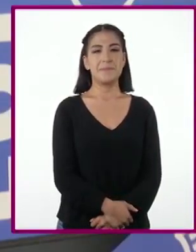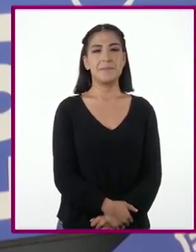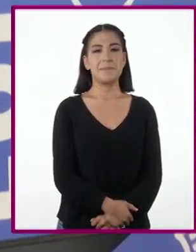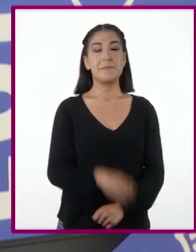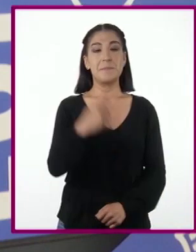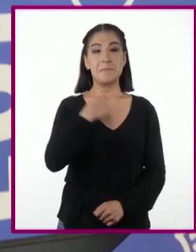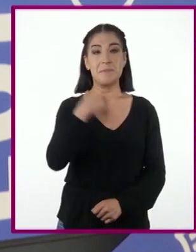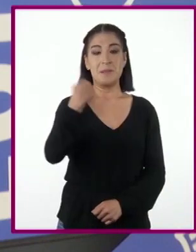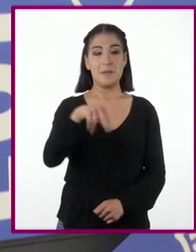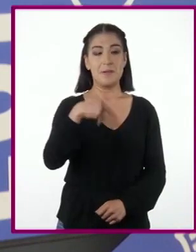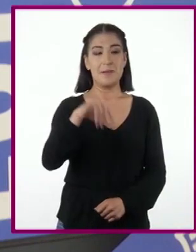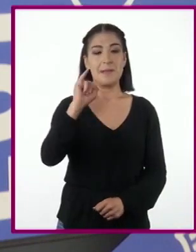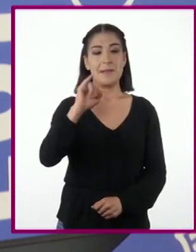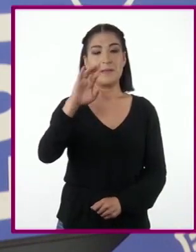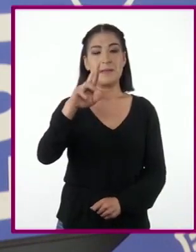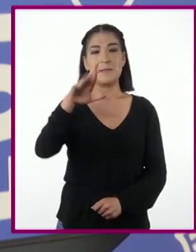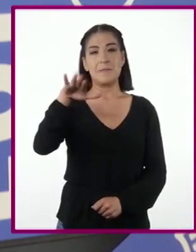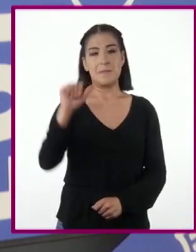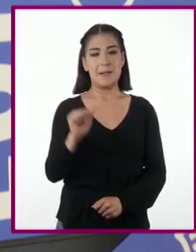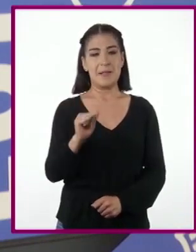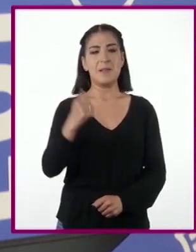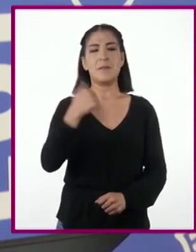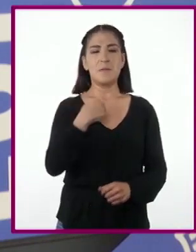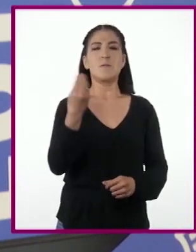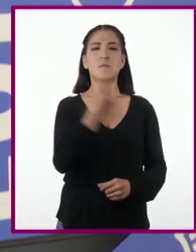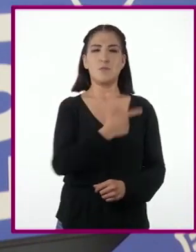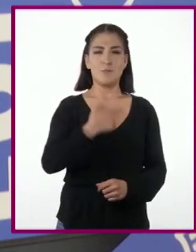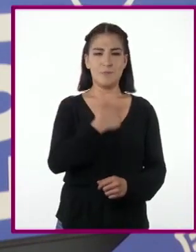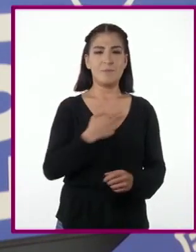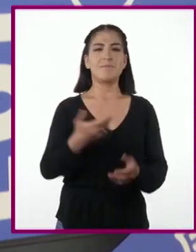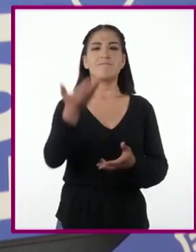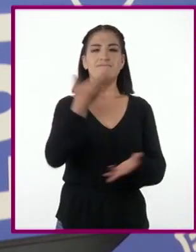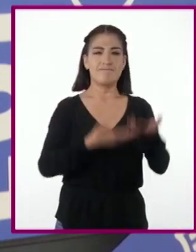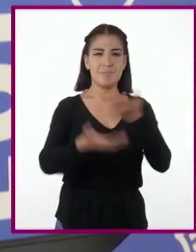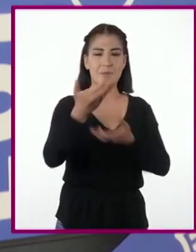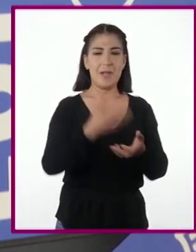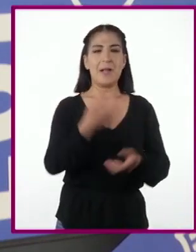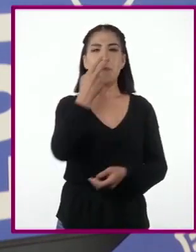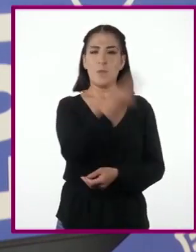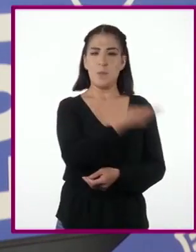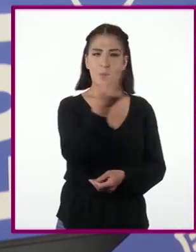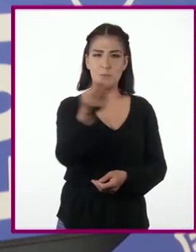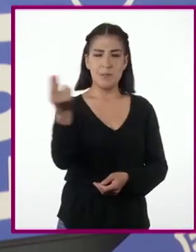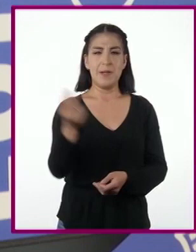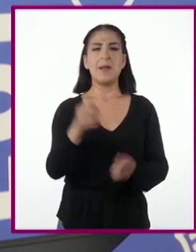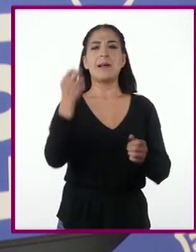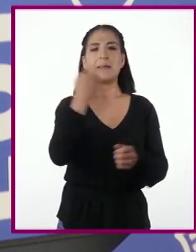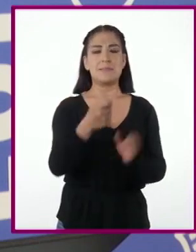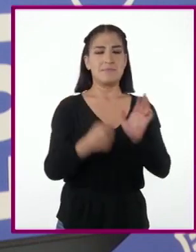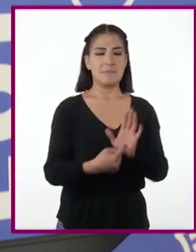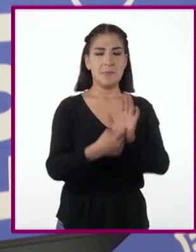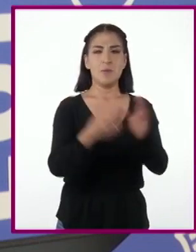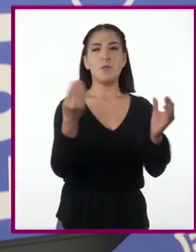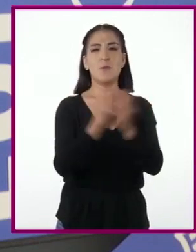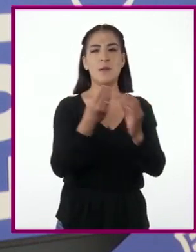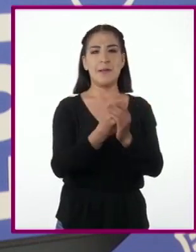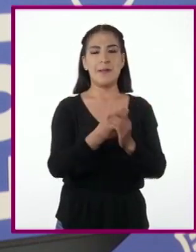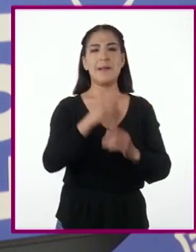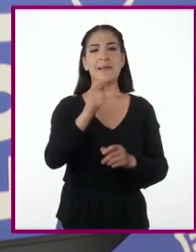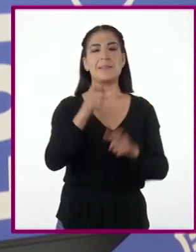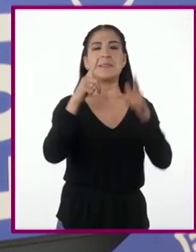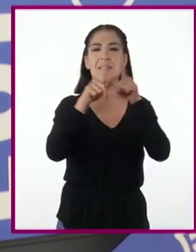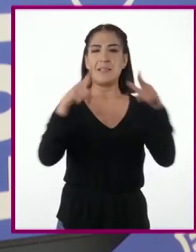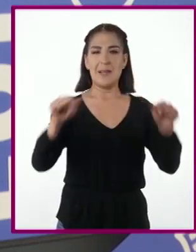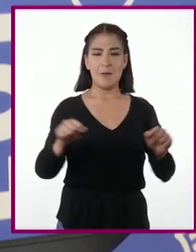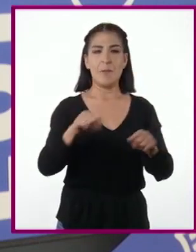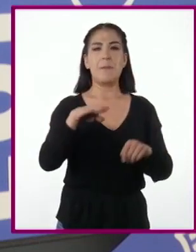Mi nombre es Irma Uribe y me da mucho gusto compartir con ustedes una sesión más de la asignatura de lengua